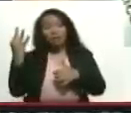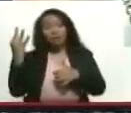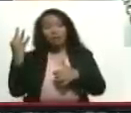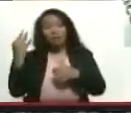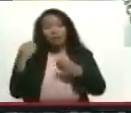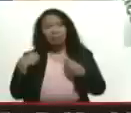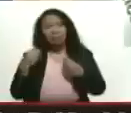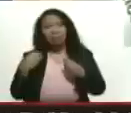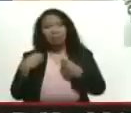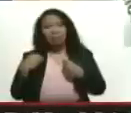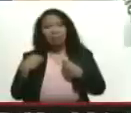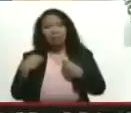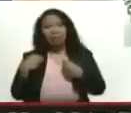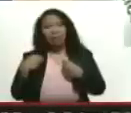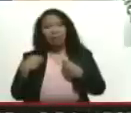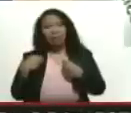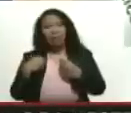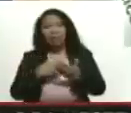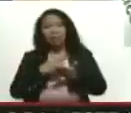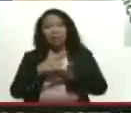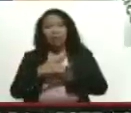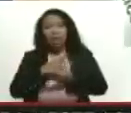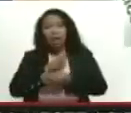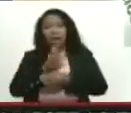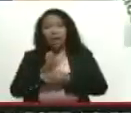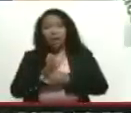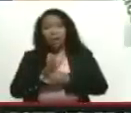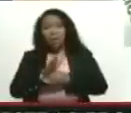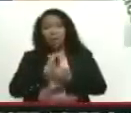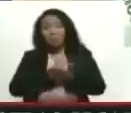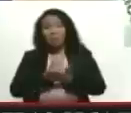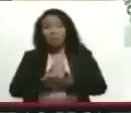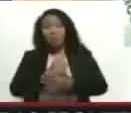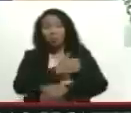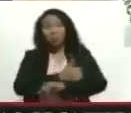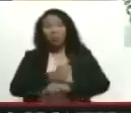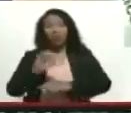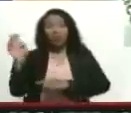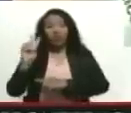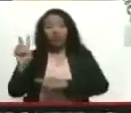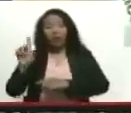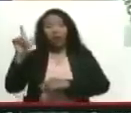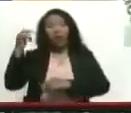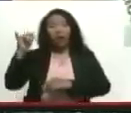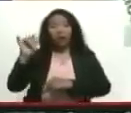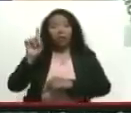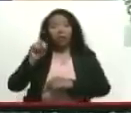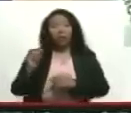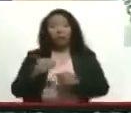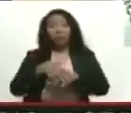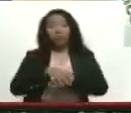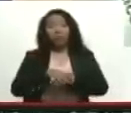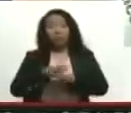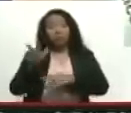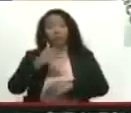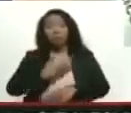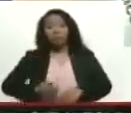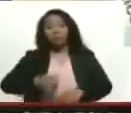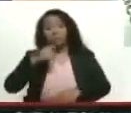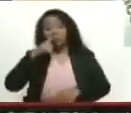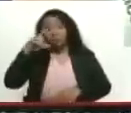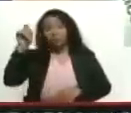para asaltar cuarteles y matar a autoridades venezolanas, incluyendo nuevamente al presidente de la